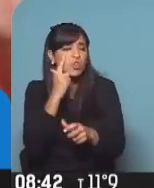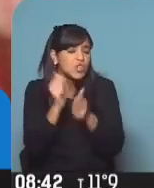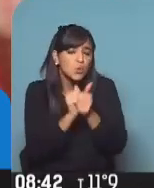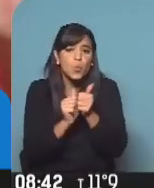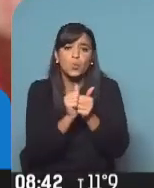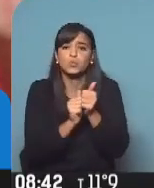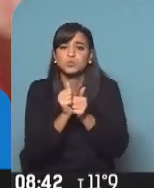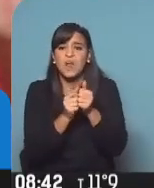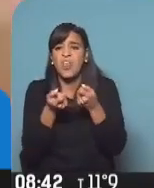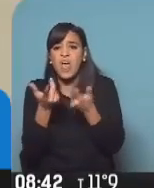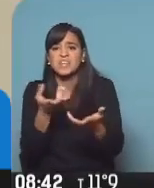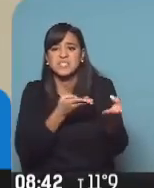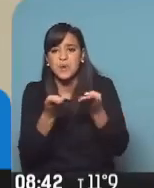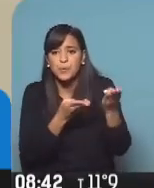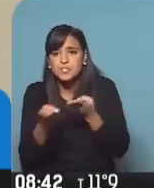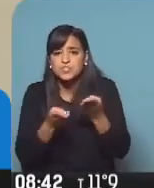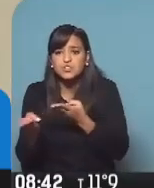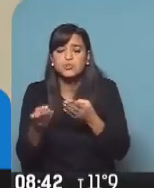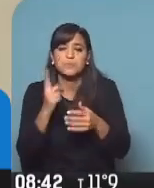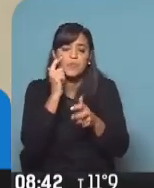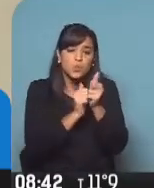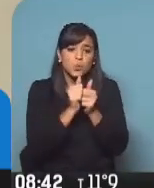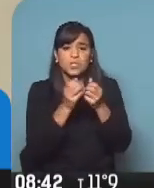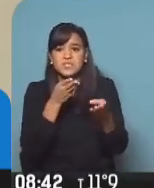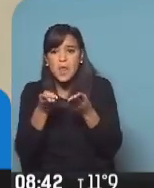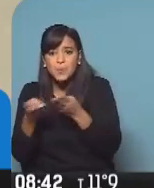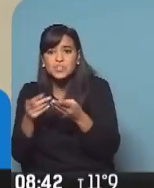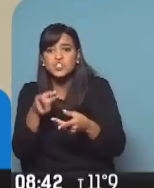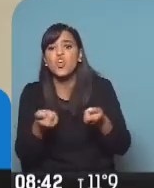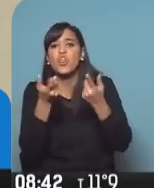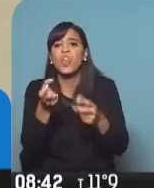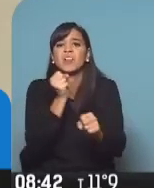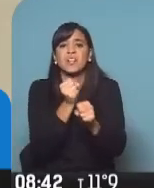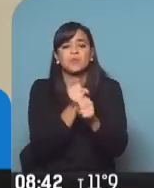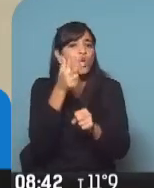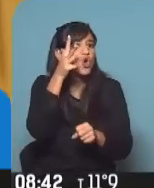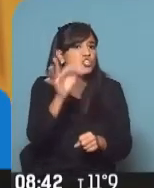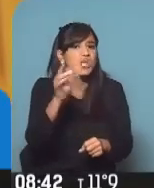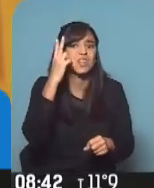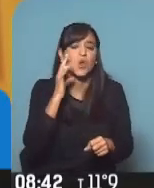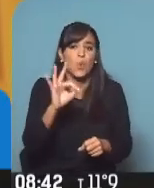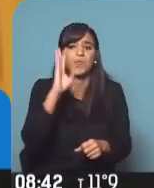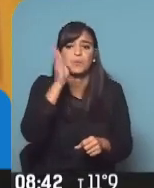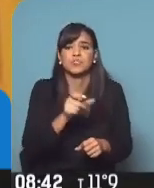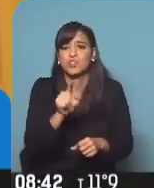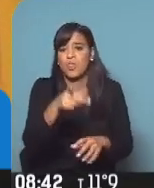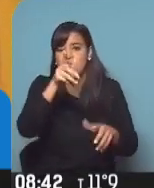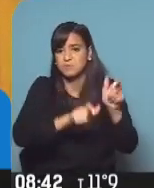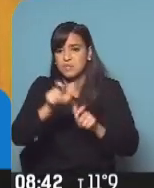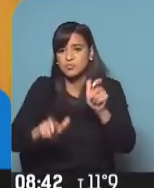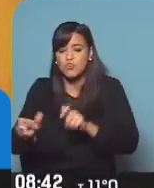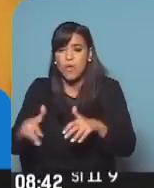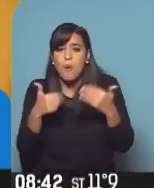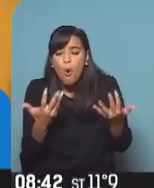servicios la industria genera servicios y la industria de servicios es lo que provee trabajo para el 80% de la población este por